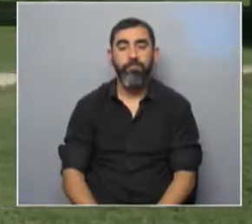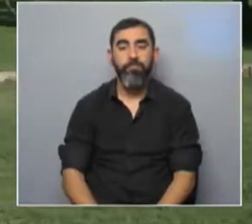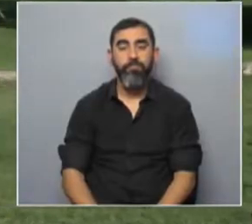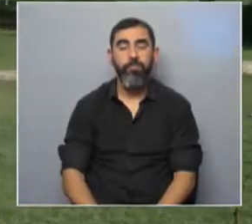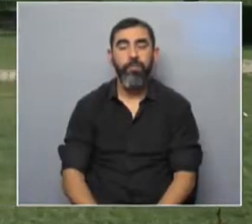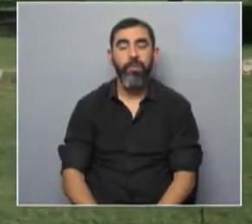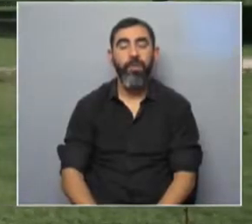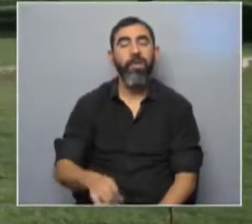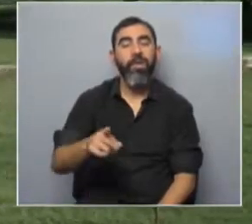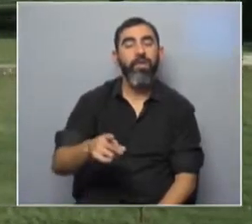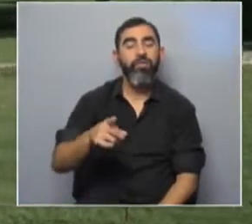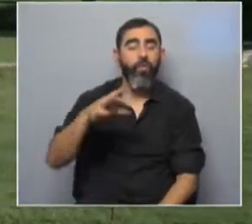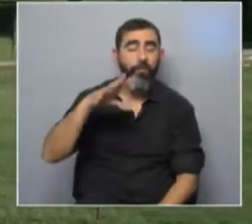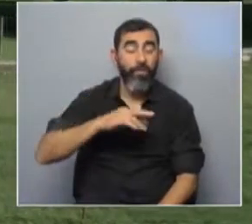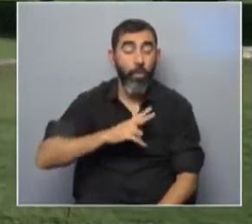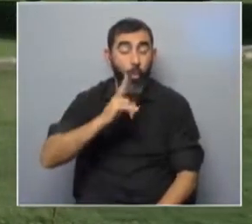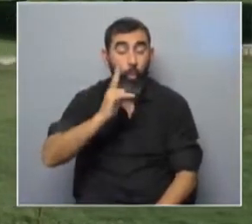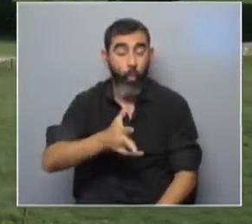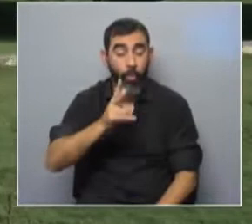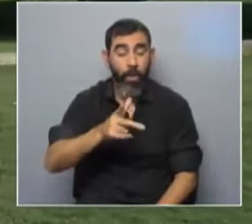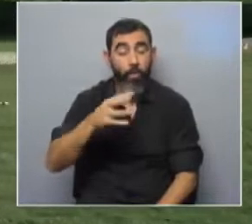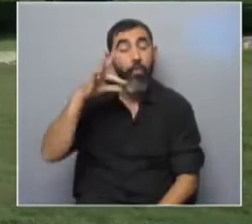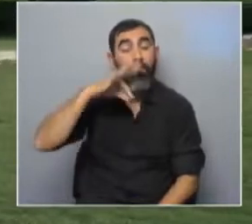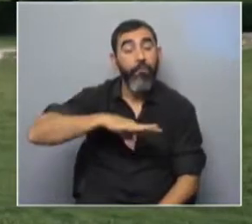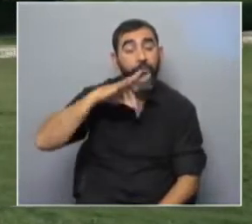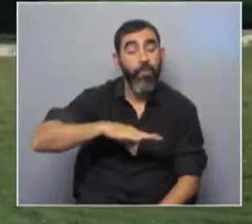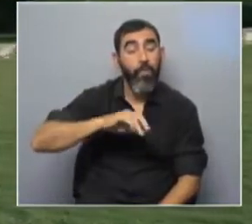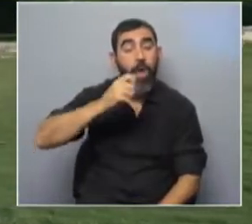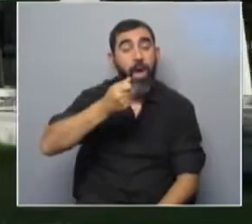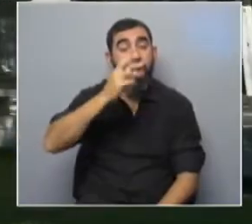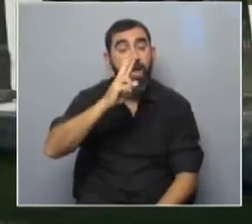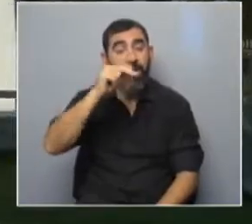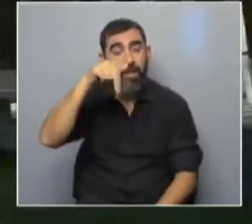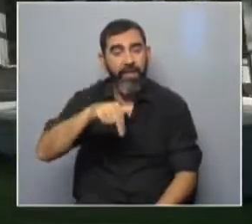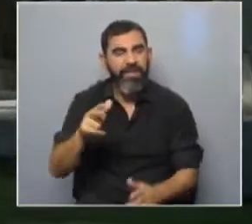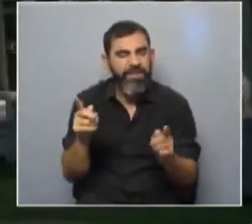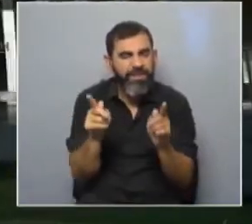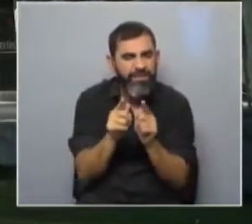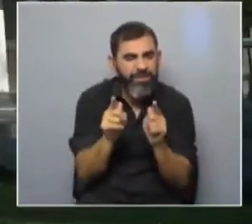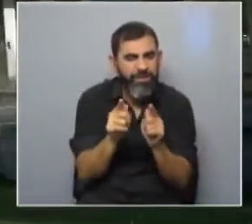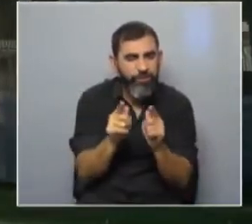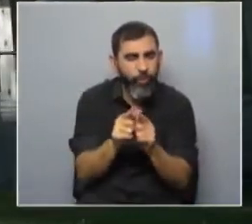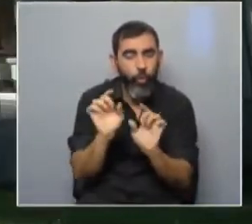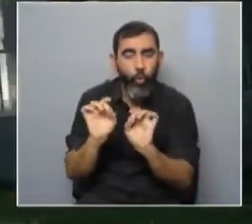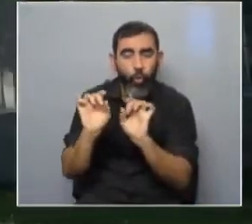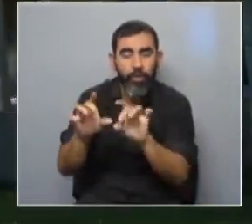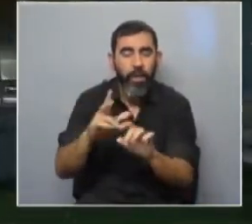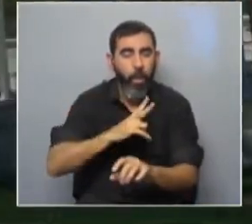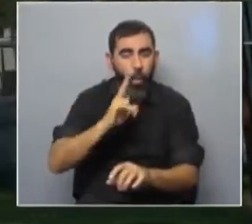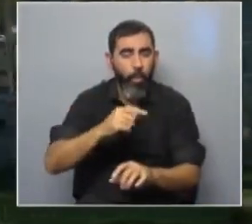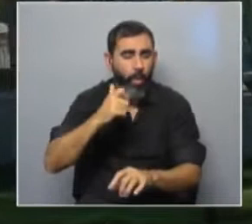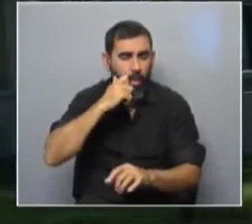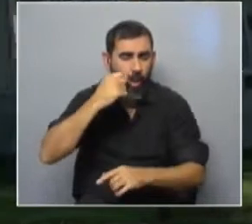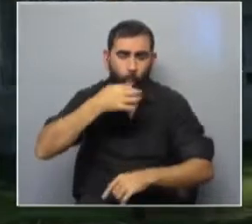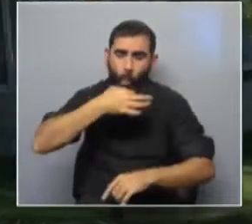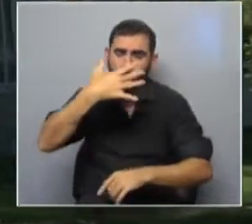Los enterovirus humanos justamente son virus de genoma de ARN muy pequeños que infectan humanos de todas las edades, en